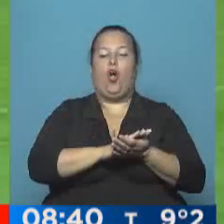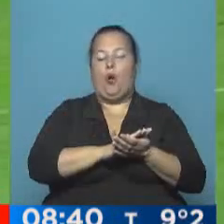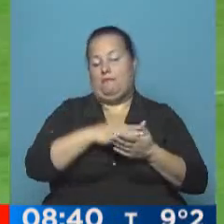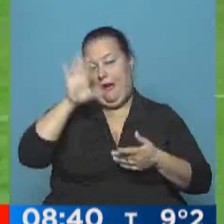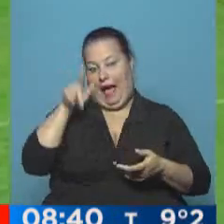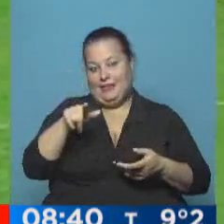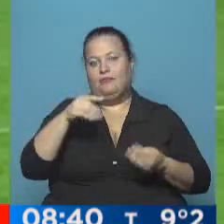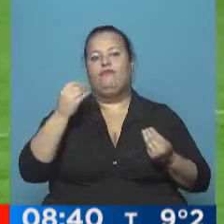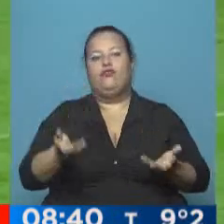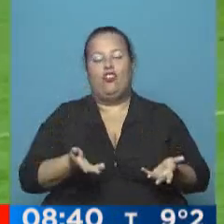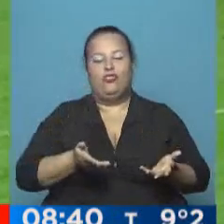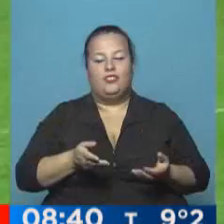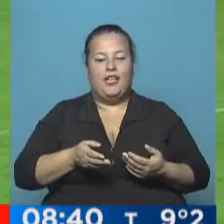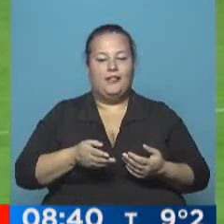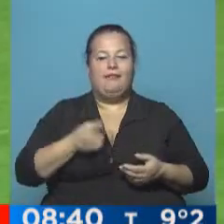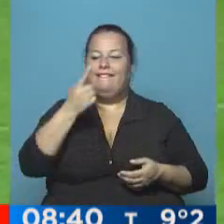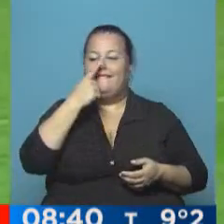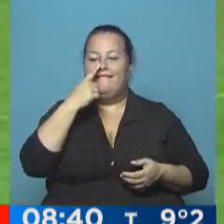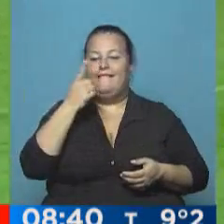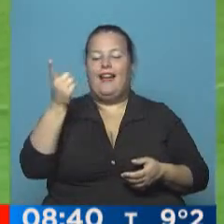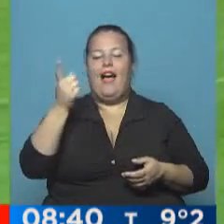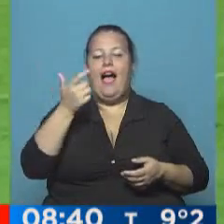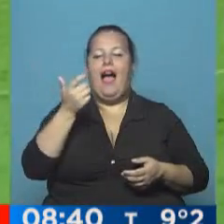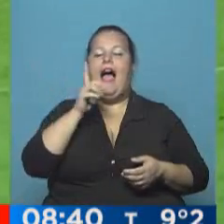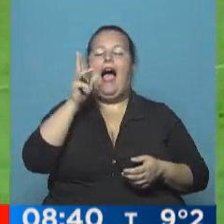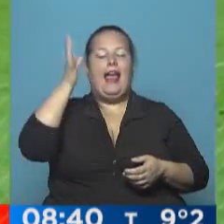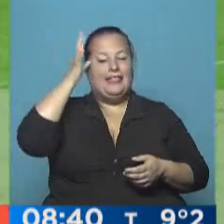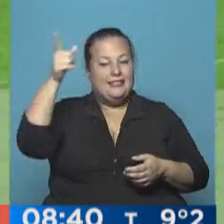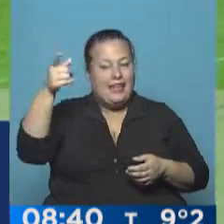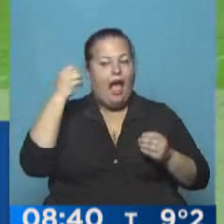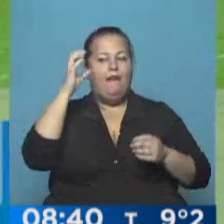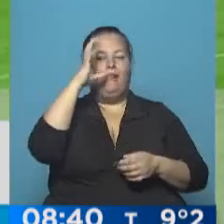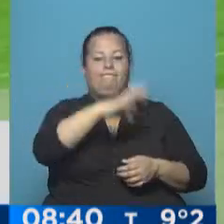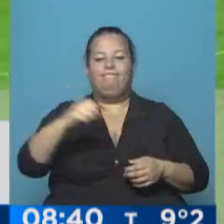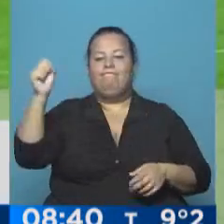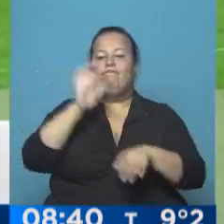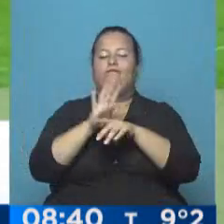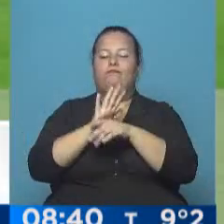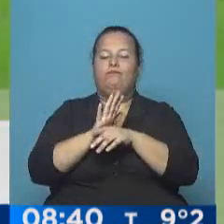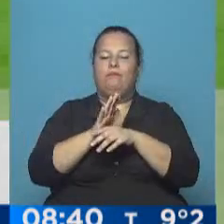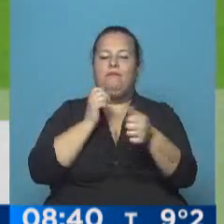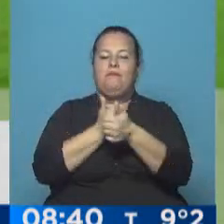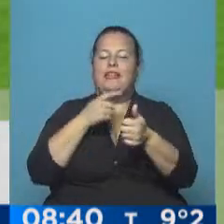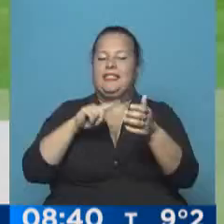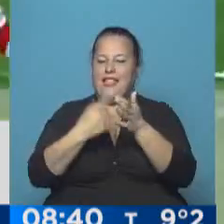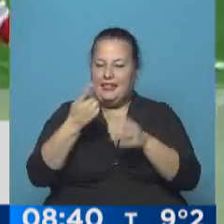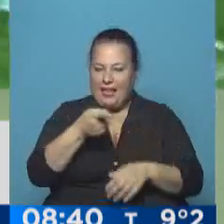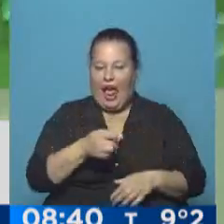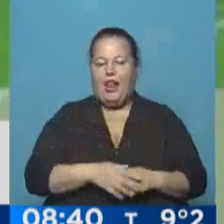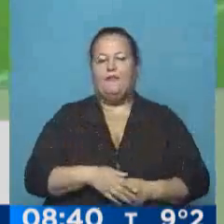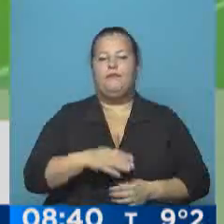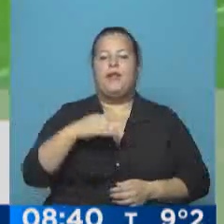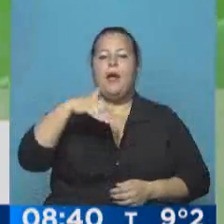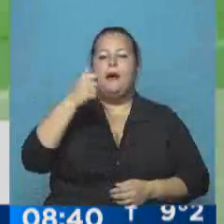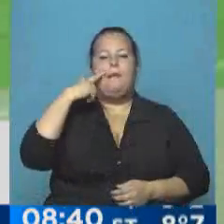todo. Entonces, hay un interés del Atalanta, de sí. Italia, para llevarse al marcador central, a